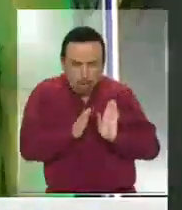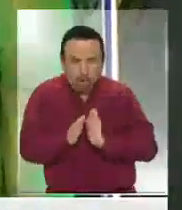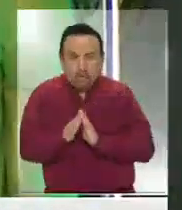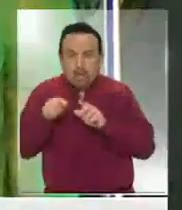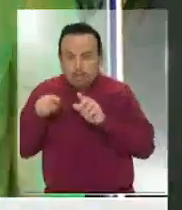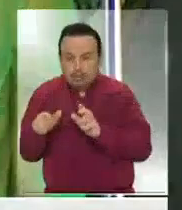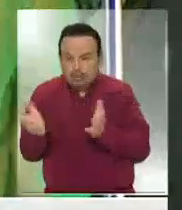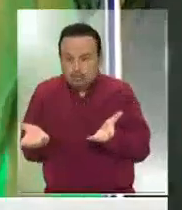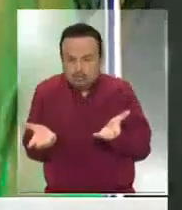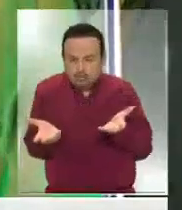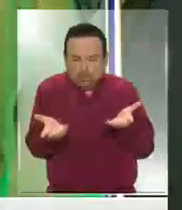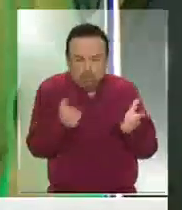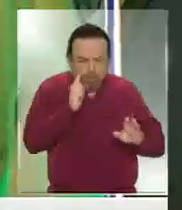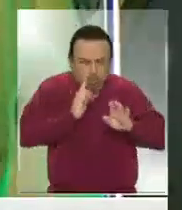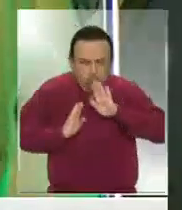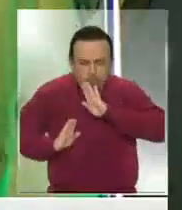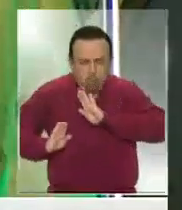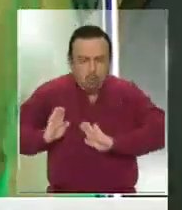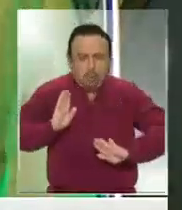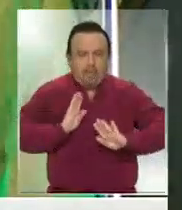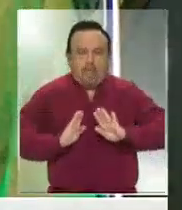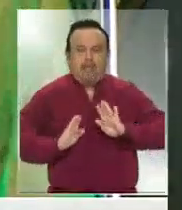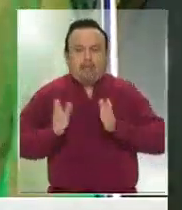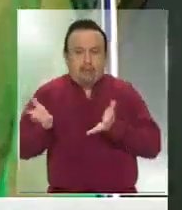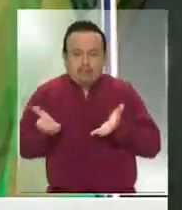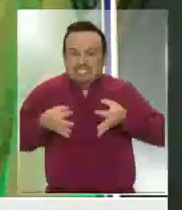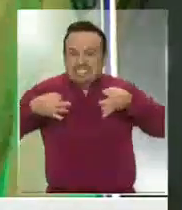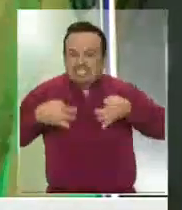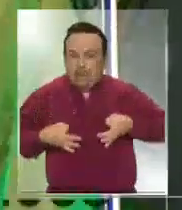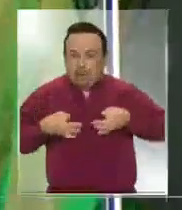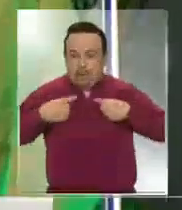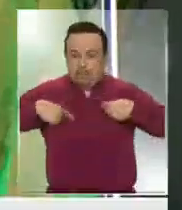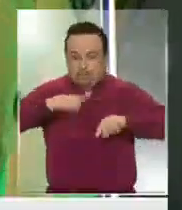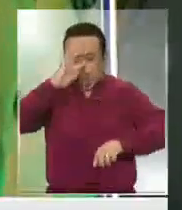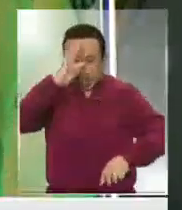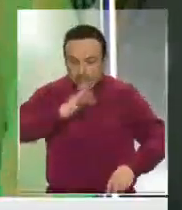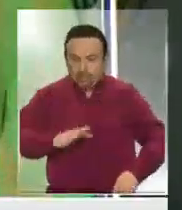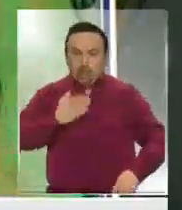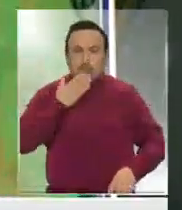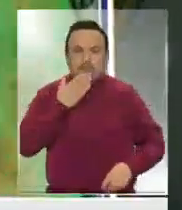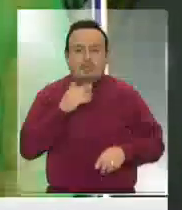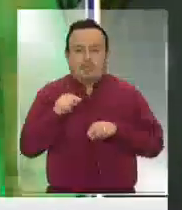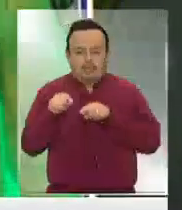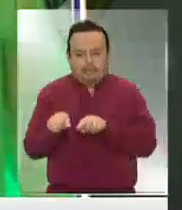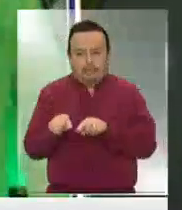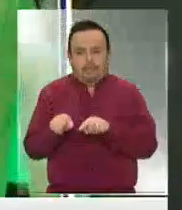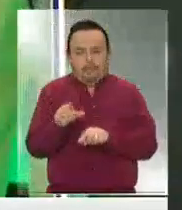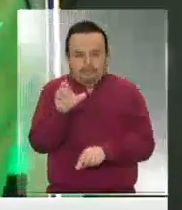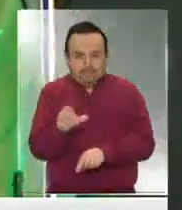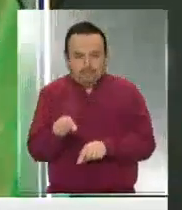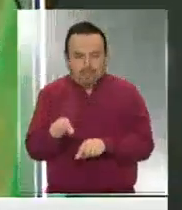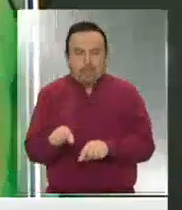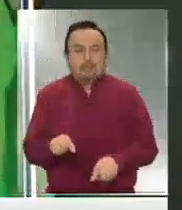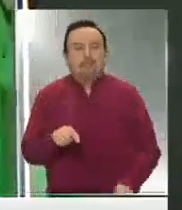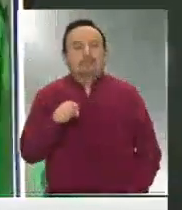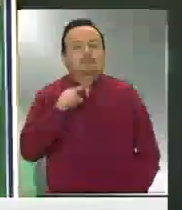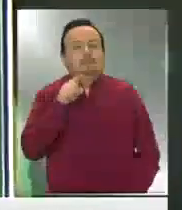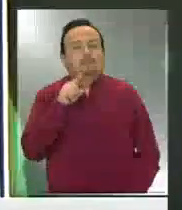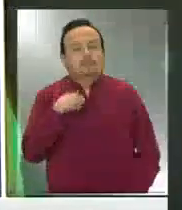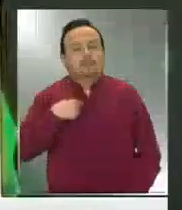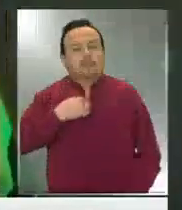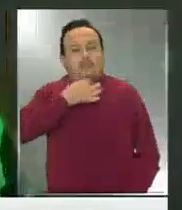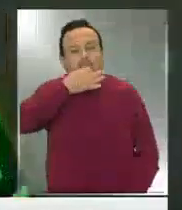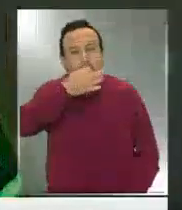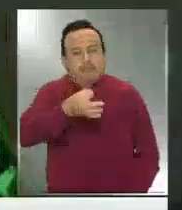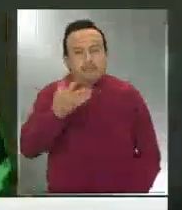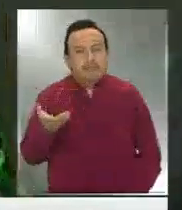trasladado con las mayores medidas de seguridad, tanto para los tripulantes como también para él mismo. Yo te mencionaba de esta